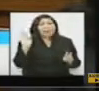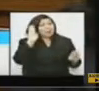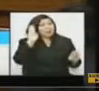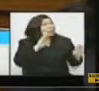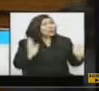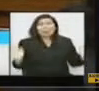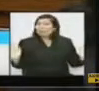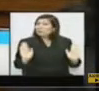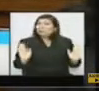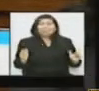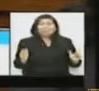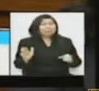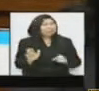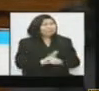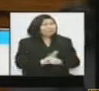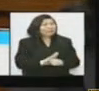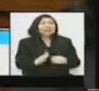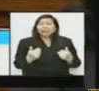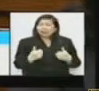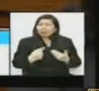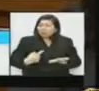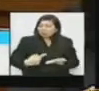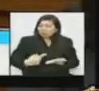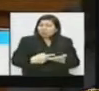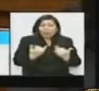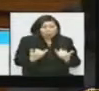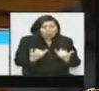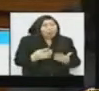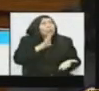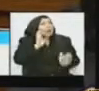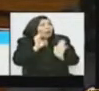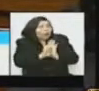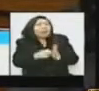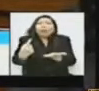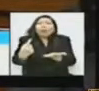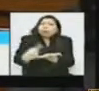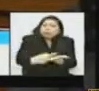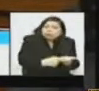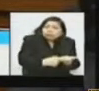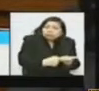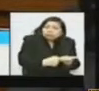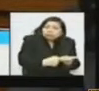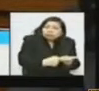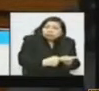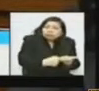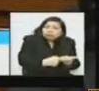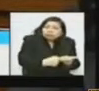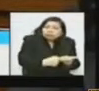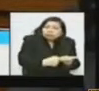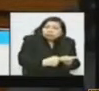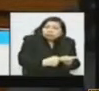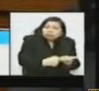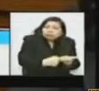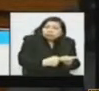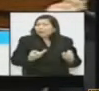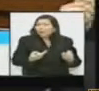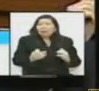seguramente mañana porque la molestia de todos los que somos ciudadanos